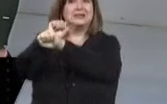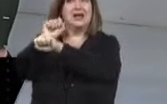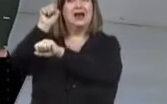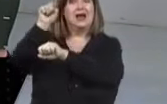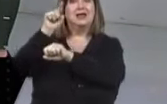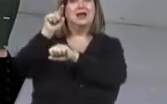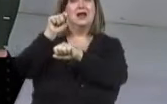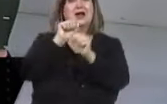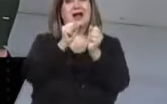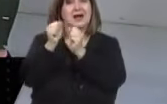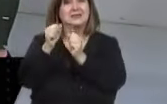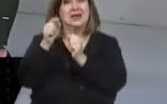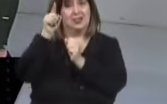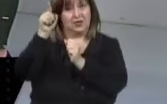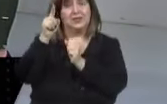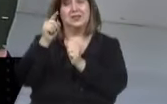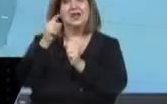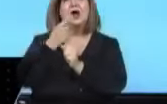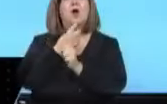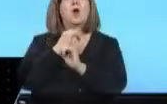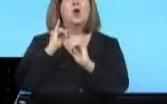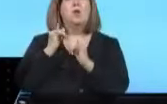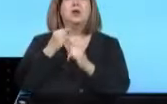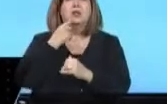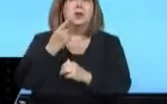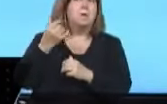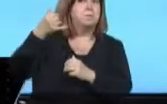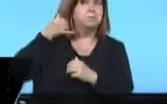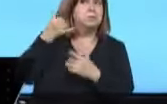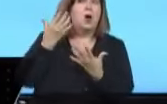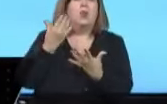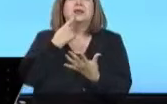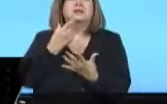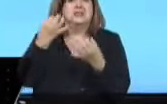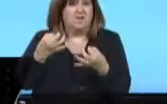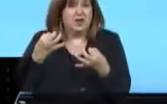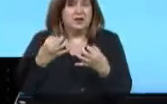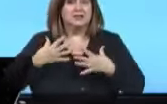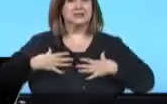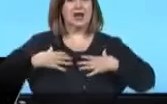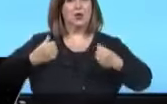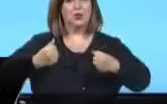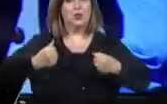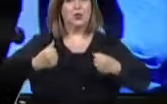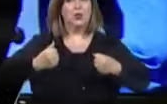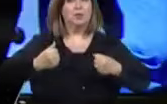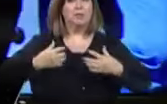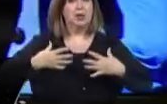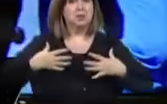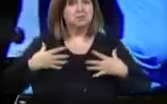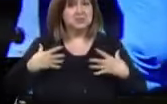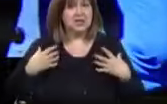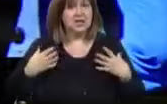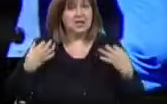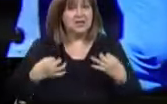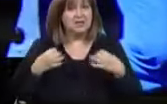así se llama la región donde está preso este chico. Le dijeron que está bien, pero, digamos, el estar bien en una prisión de Malí